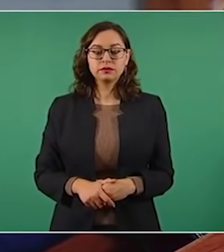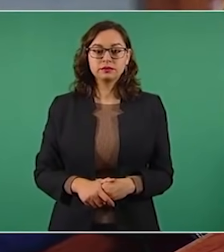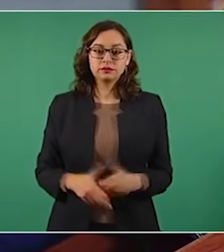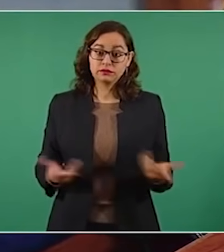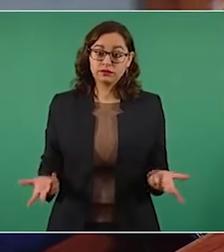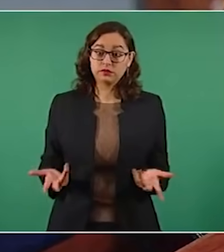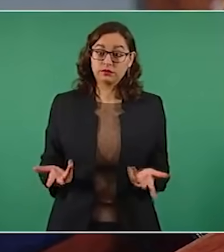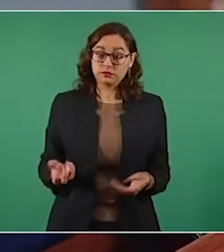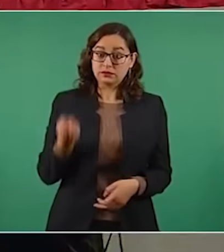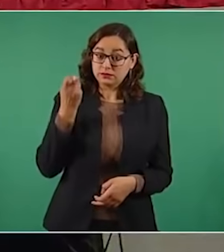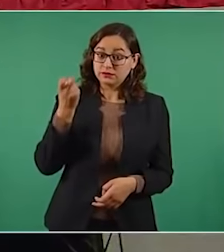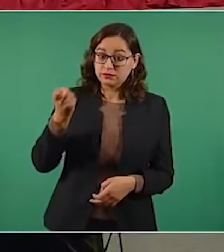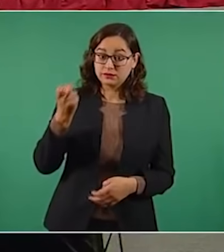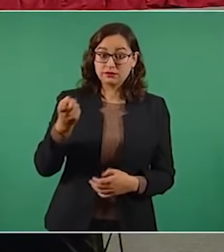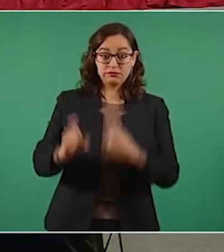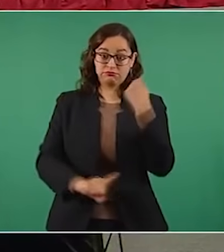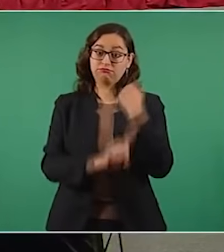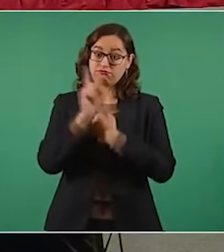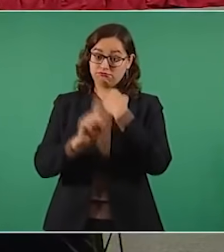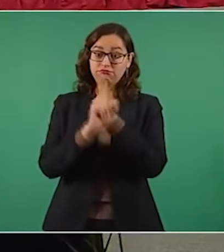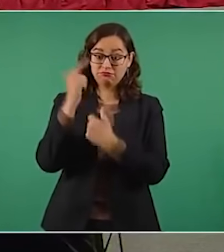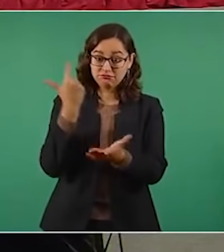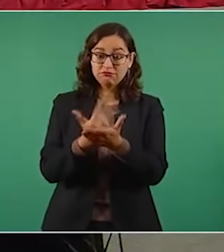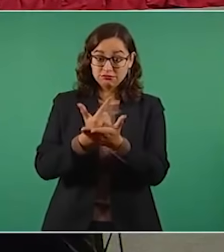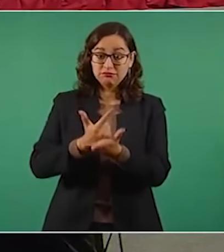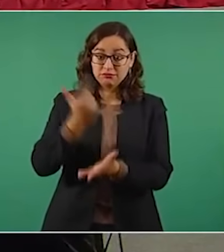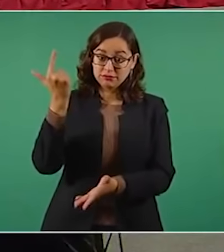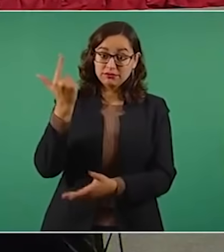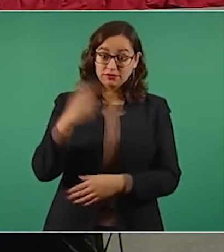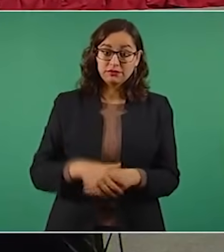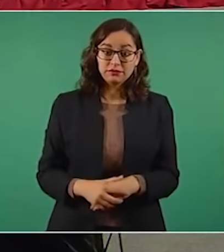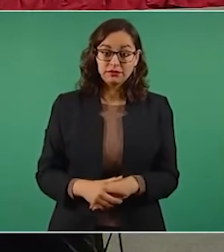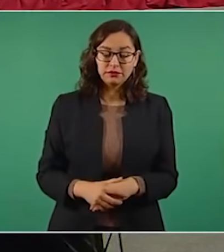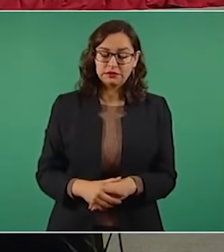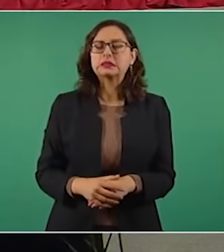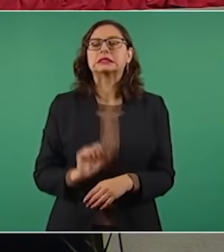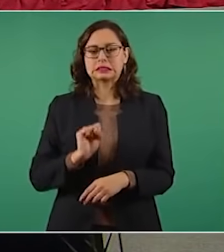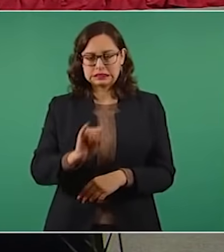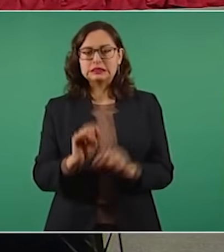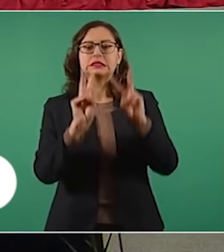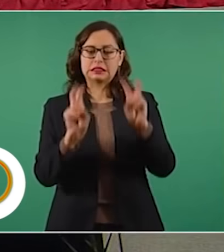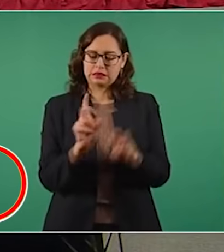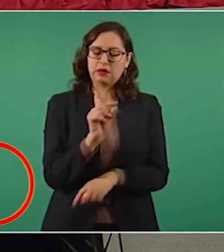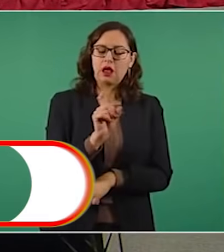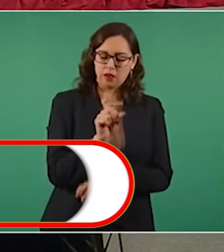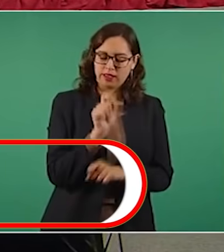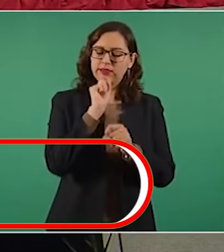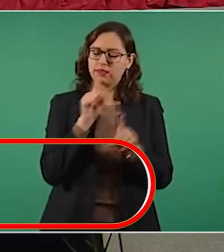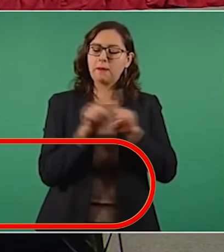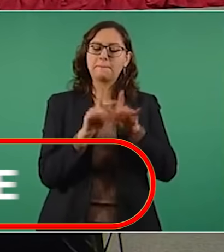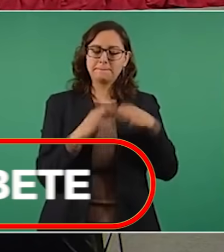Entonces, este es el tema. Desde luego, lo del agua vamos a apoyar para que se